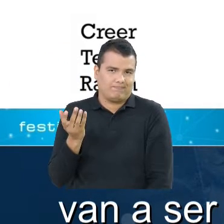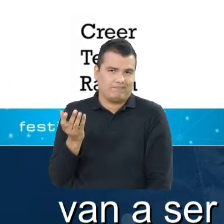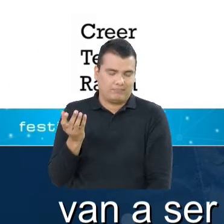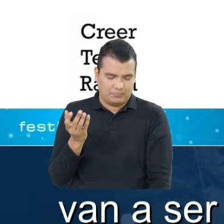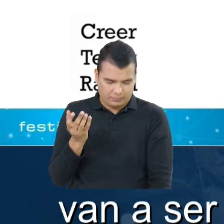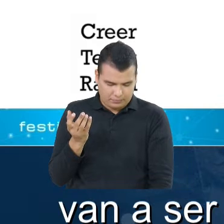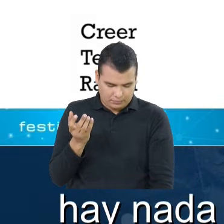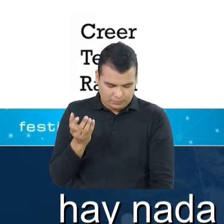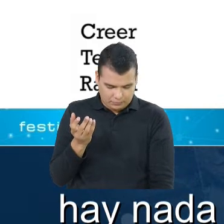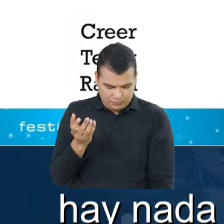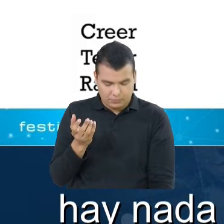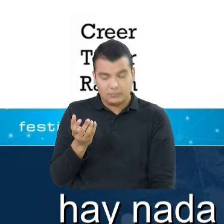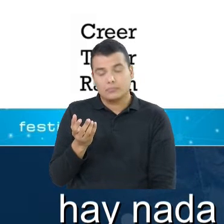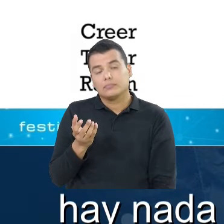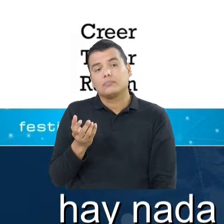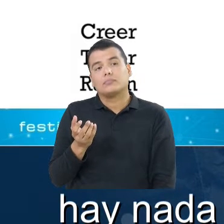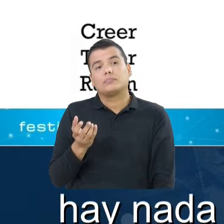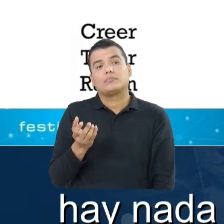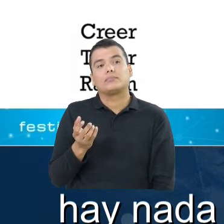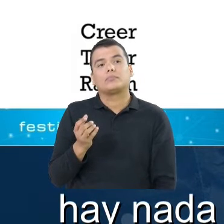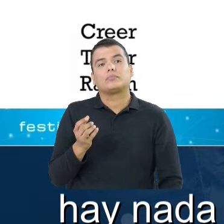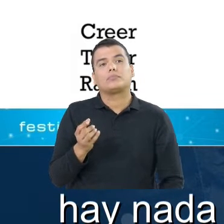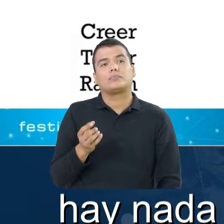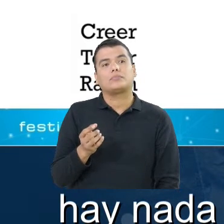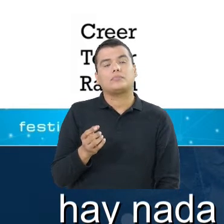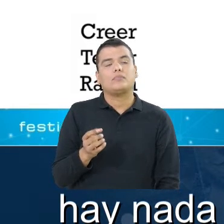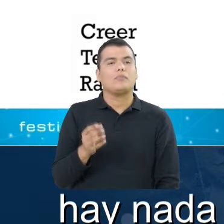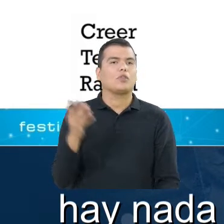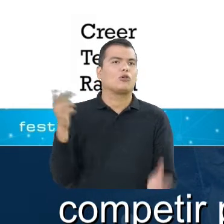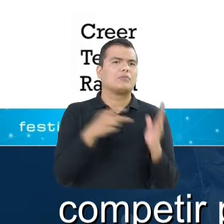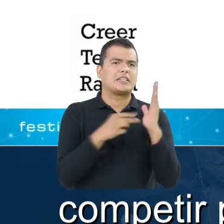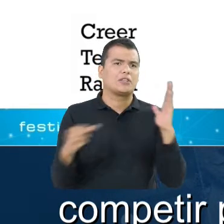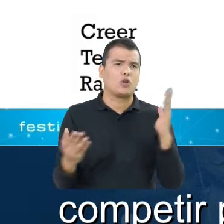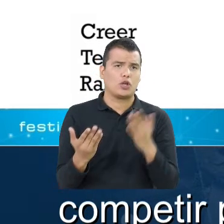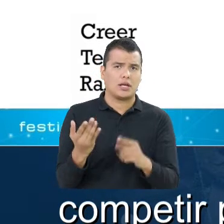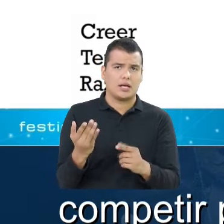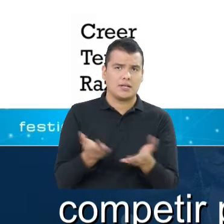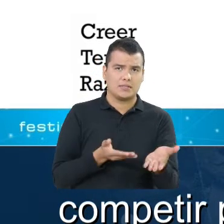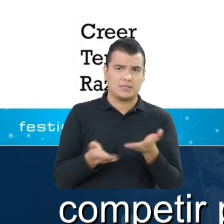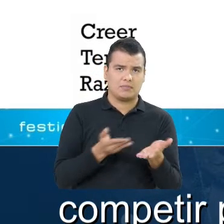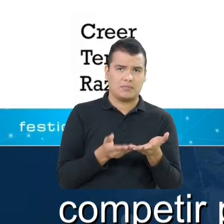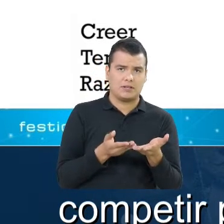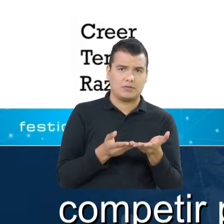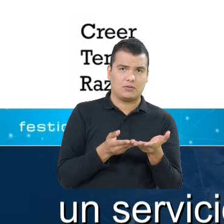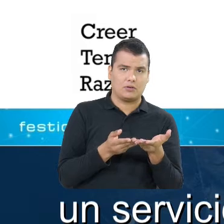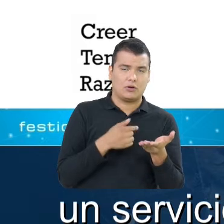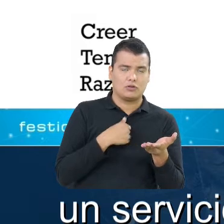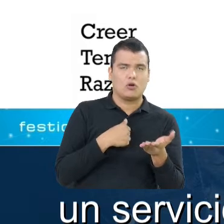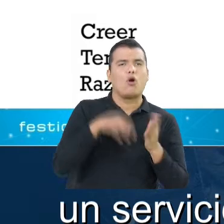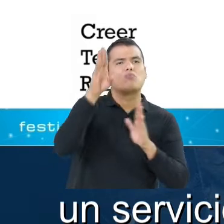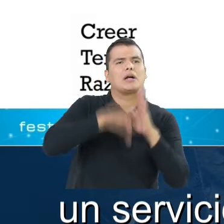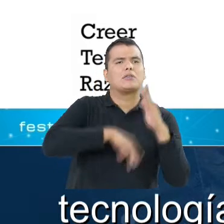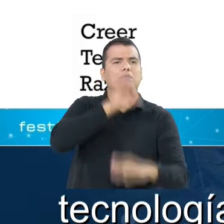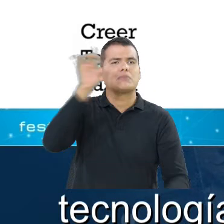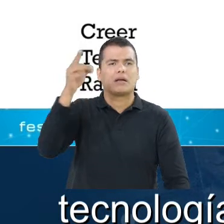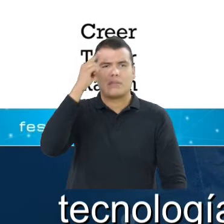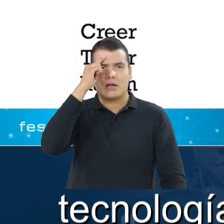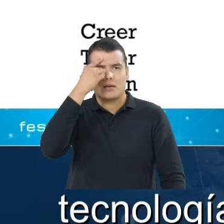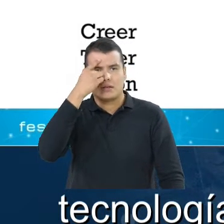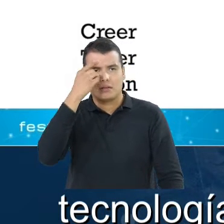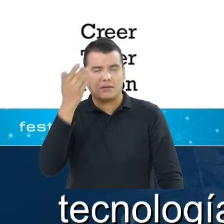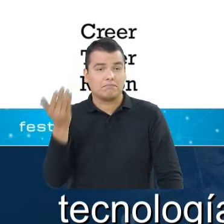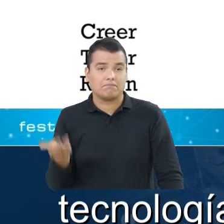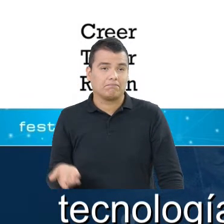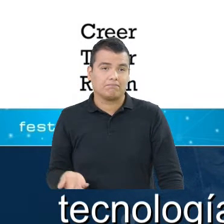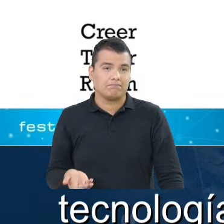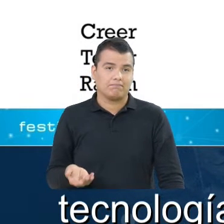China. Y si es un servicio, igual, si es un servicio de tecnología, nunca van a ser más baratos que un hindú. Y les puedo poner muchos otros